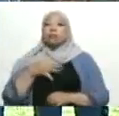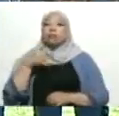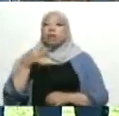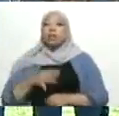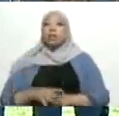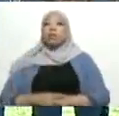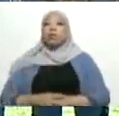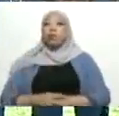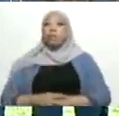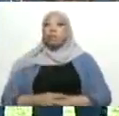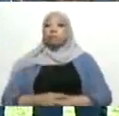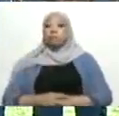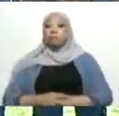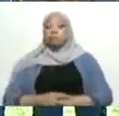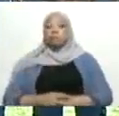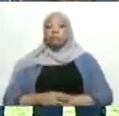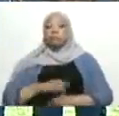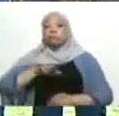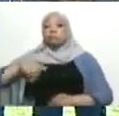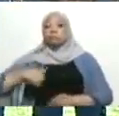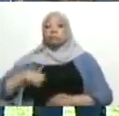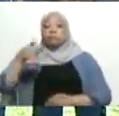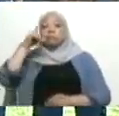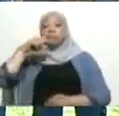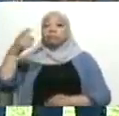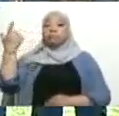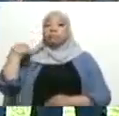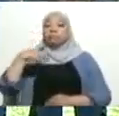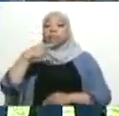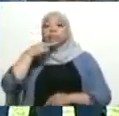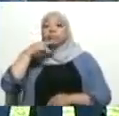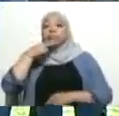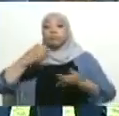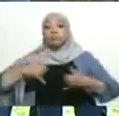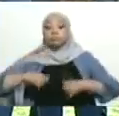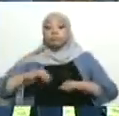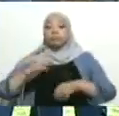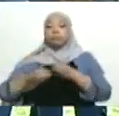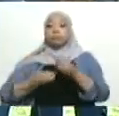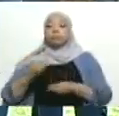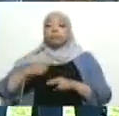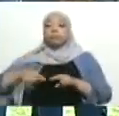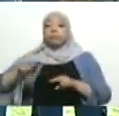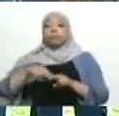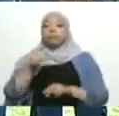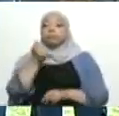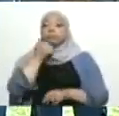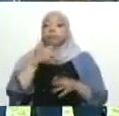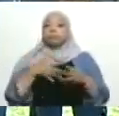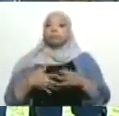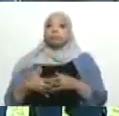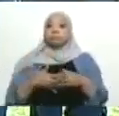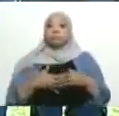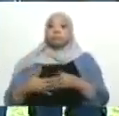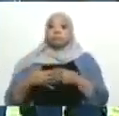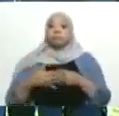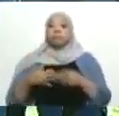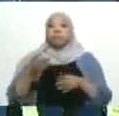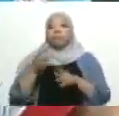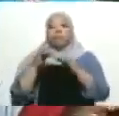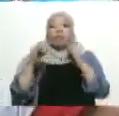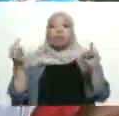defenderla. Ustedes podrán decirle mañana a sus nietos, a sus hijos, a sus bisnietos, los que lo tengan. Yo estuve ahí en los puentes